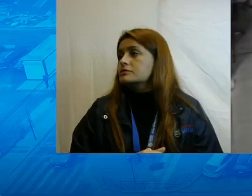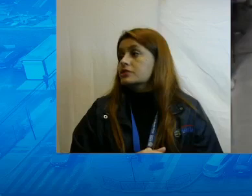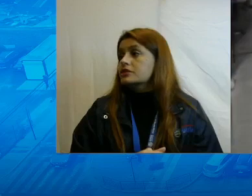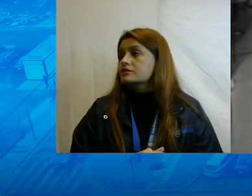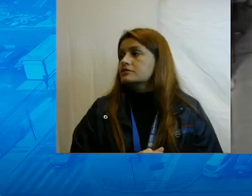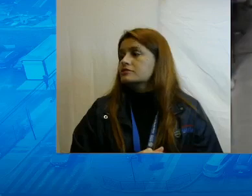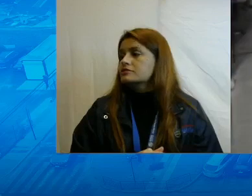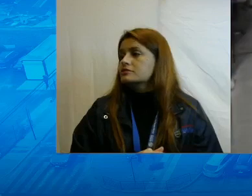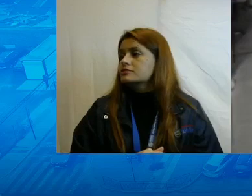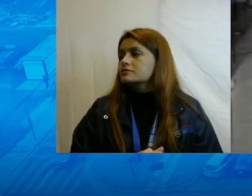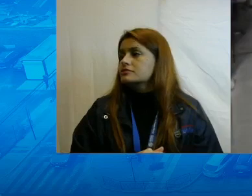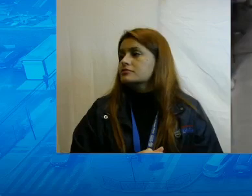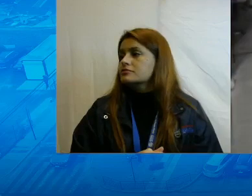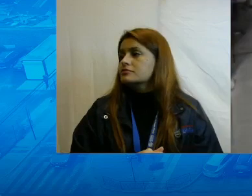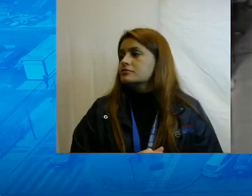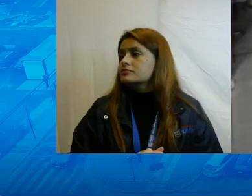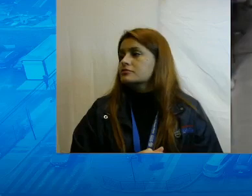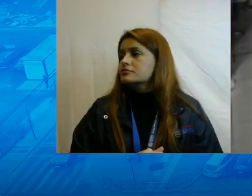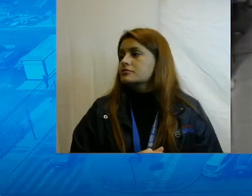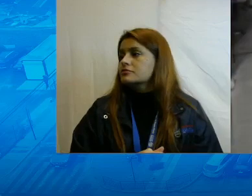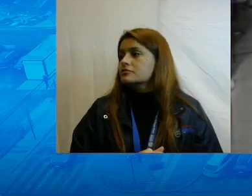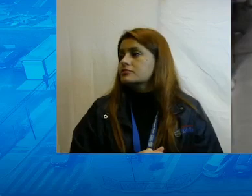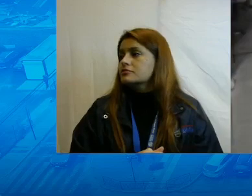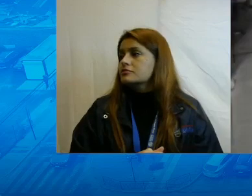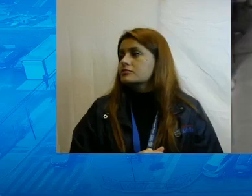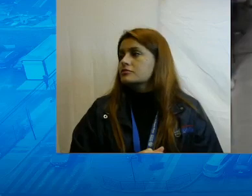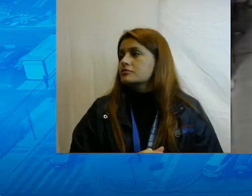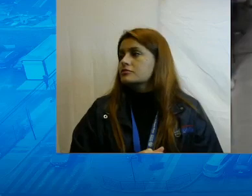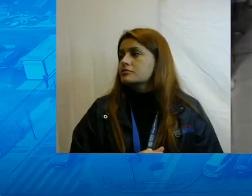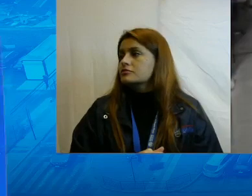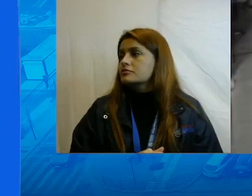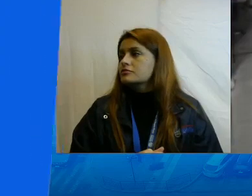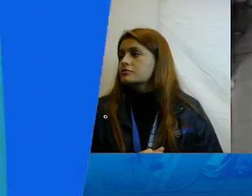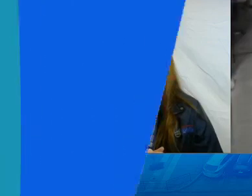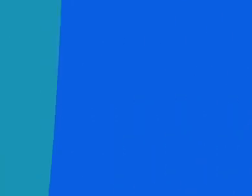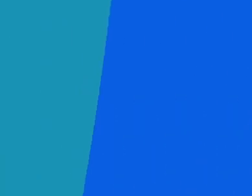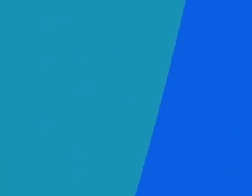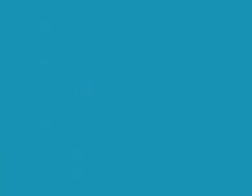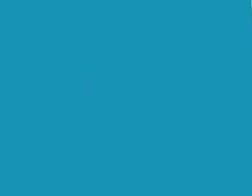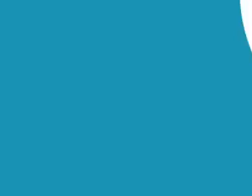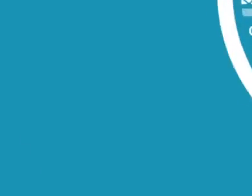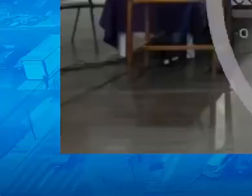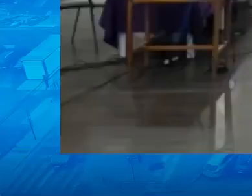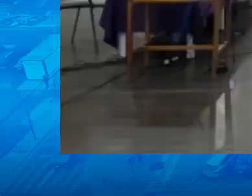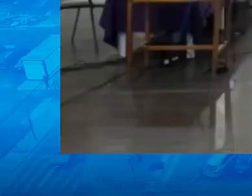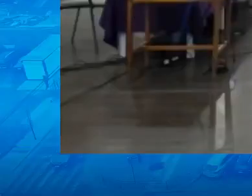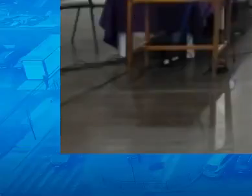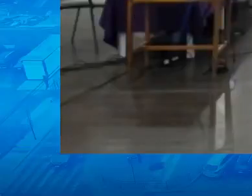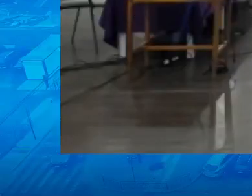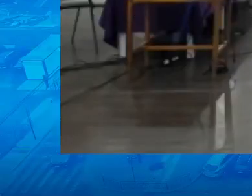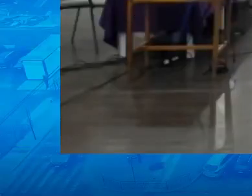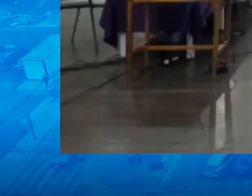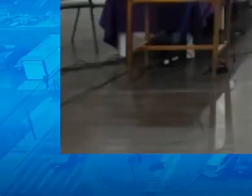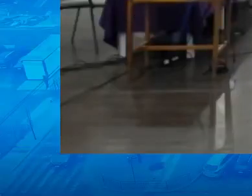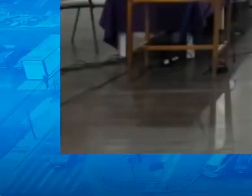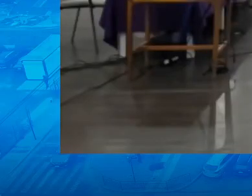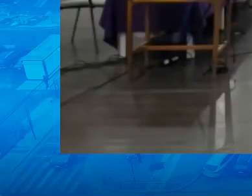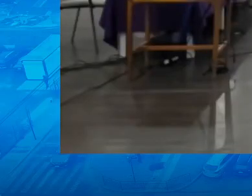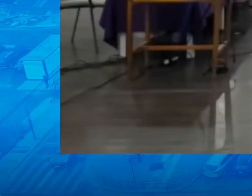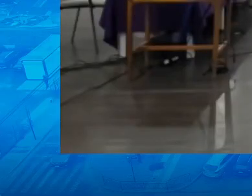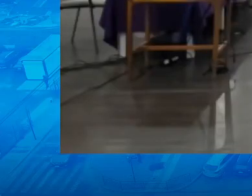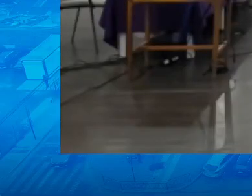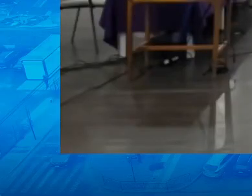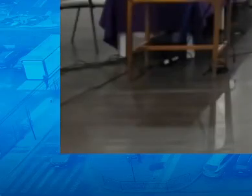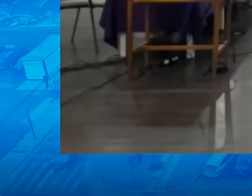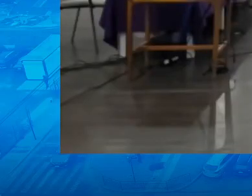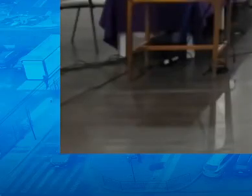se va a cerrar el vertedero y se va a hacer un relleno un relleno y saber cuánto demora. Lo digo porque